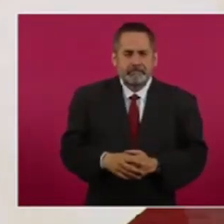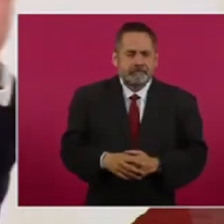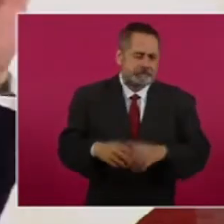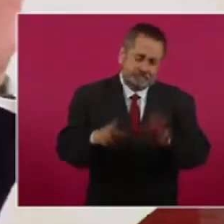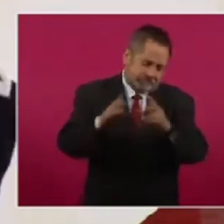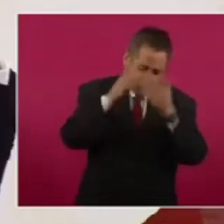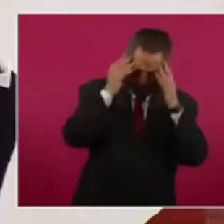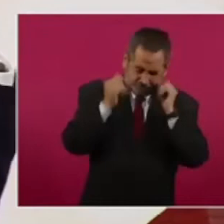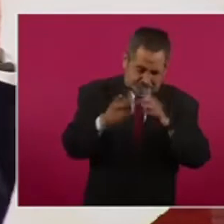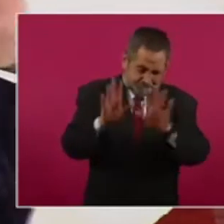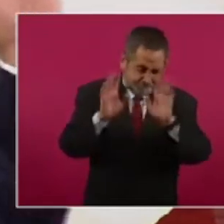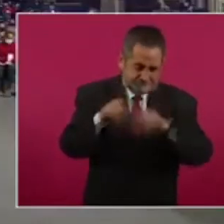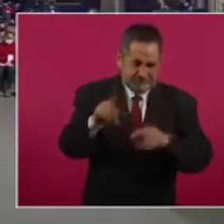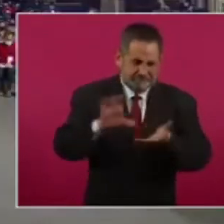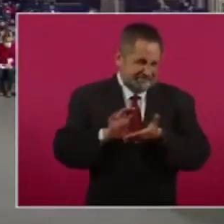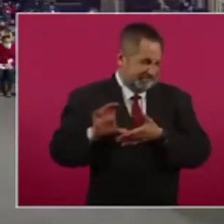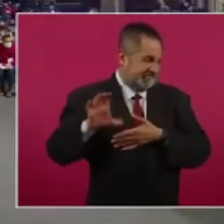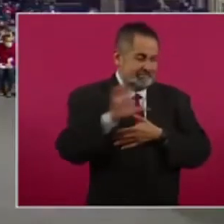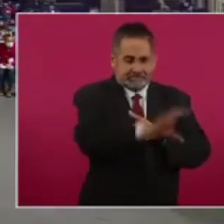yo no sé.